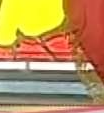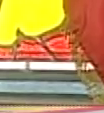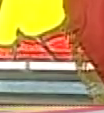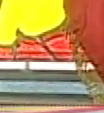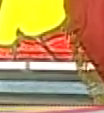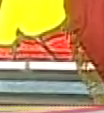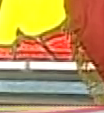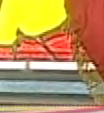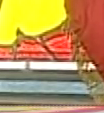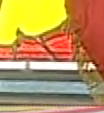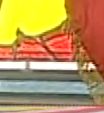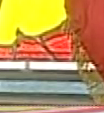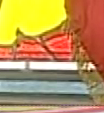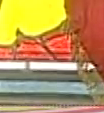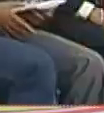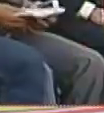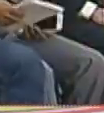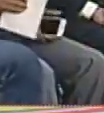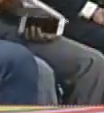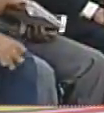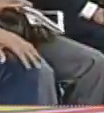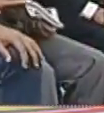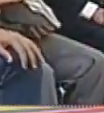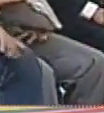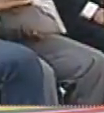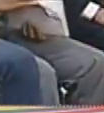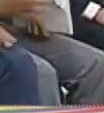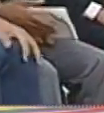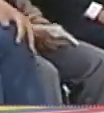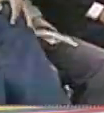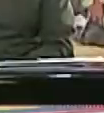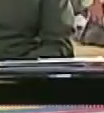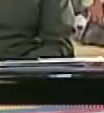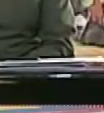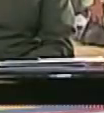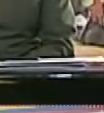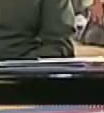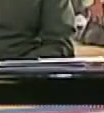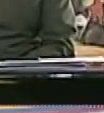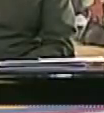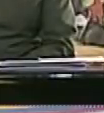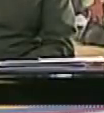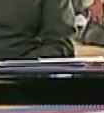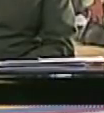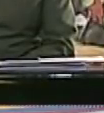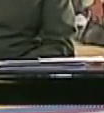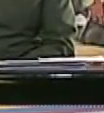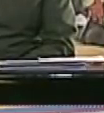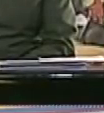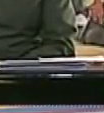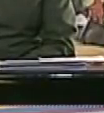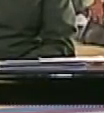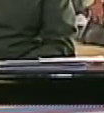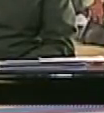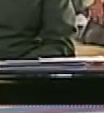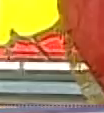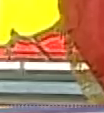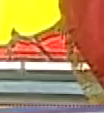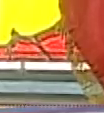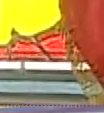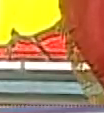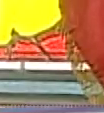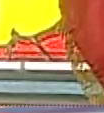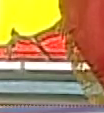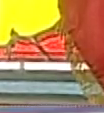los gobernadores y a las gobernadoras una exposición del Consejo Federal de Gobierno, de los